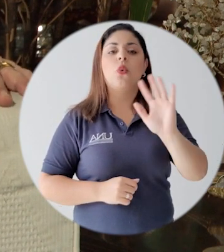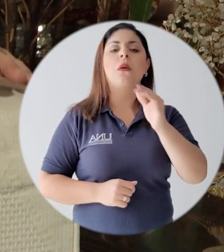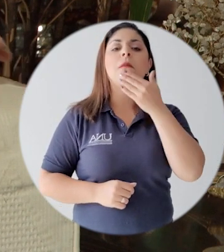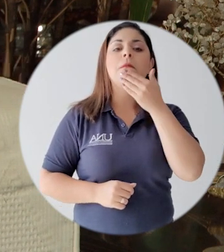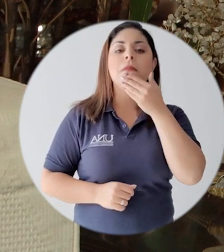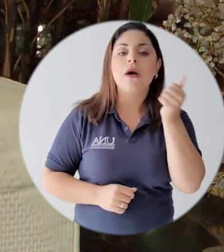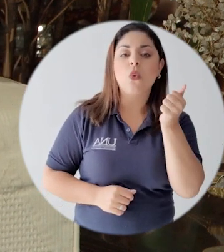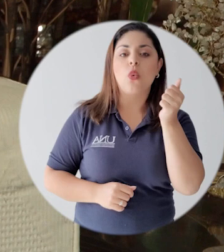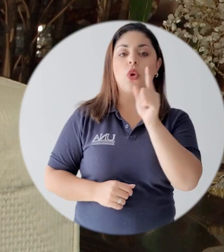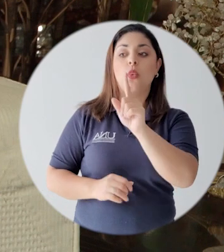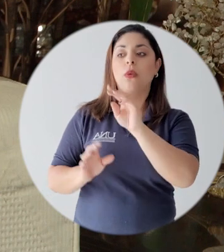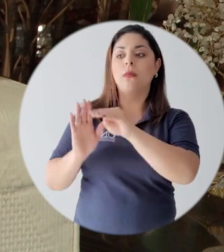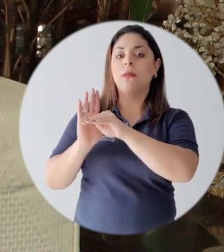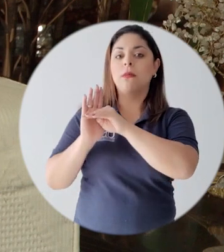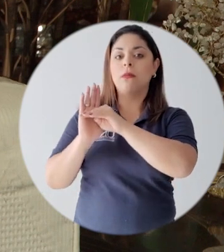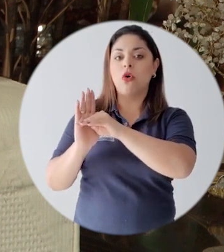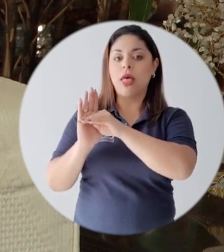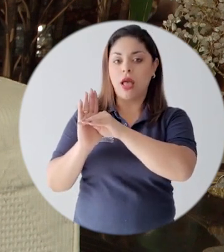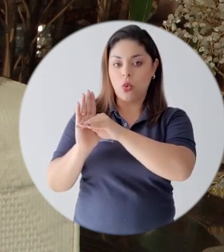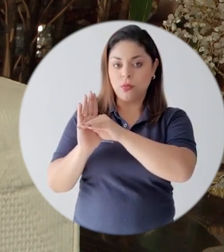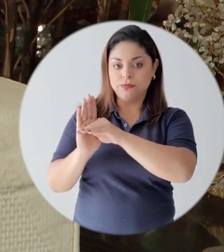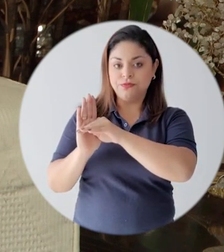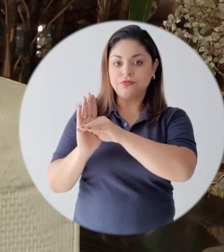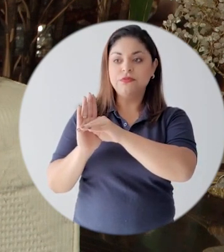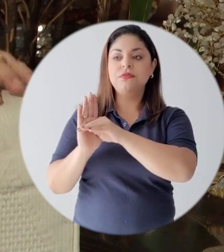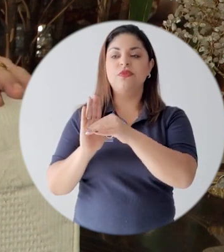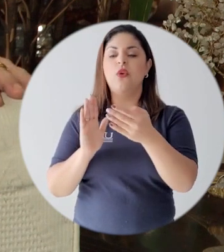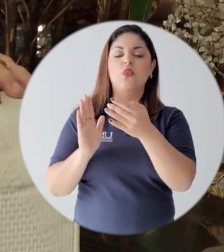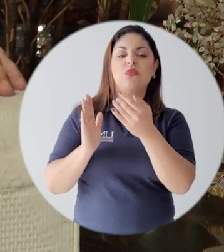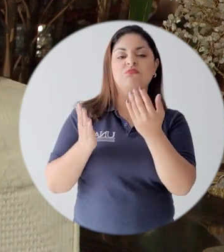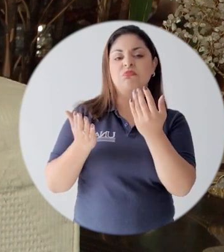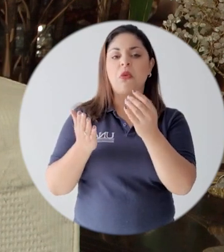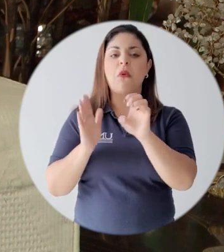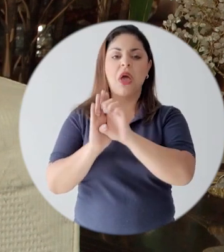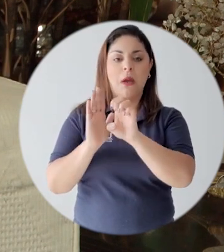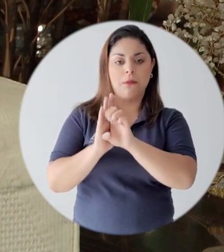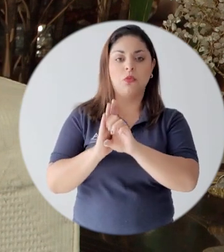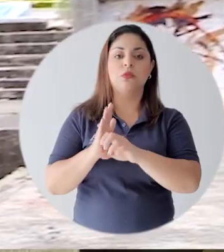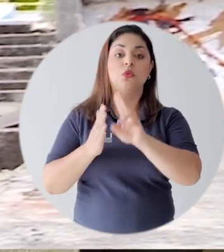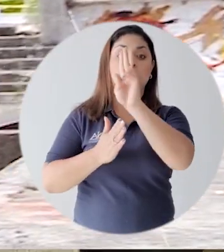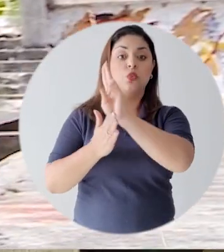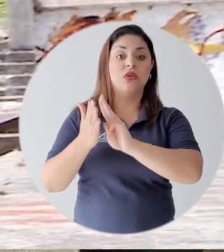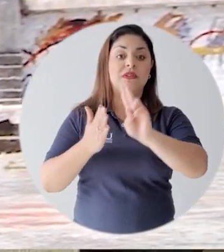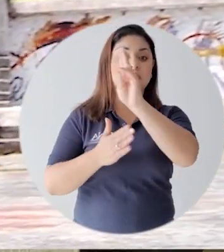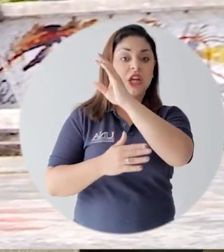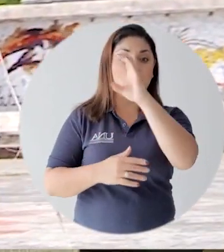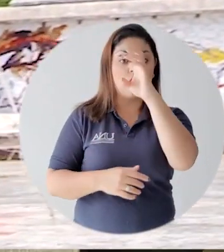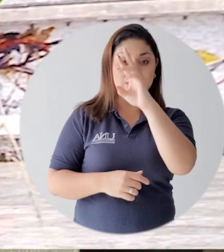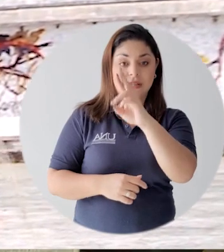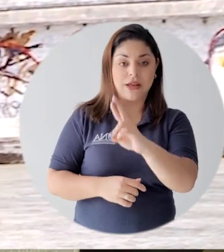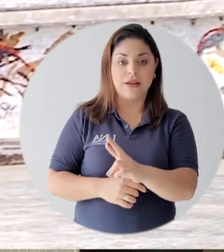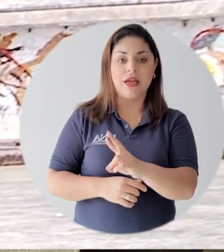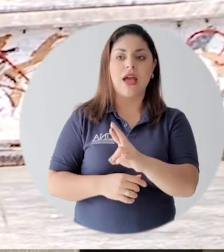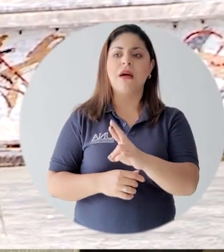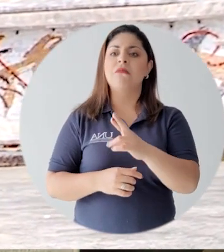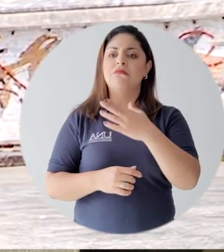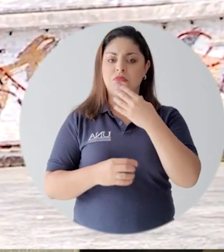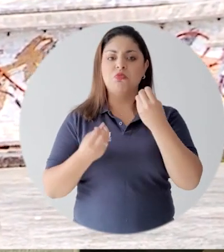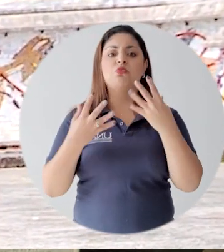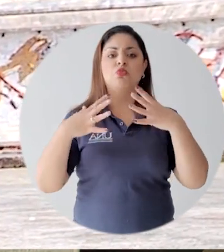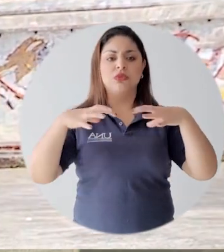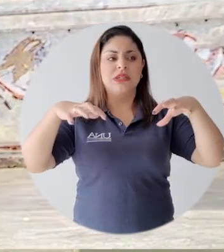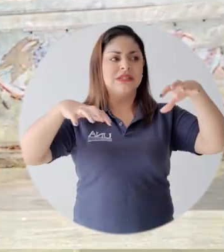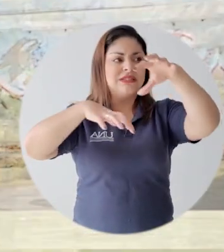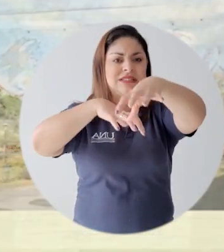por un modelo que en alguna medida se realizó de todas maneras de una universidad de Costa Rica con